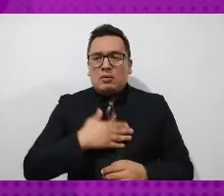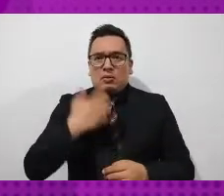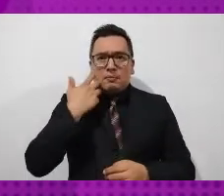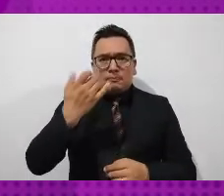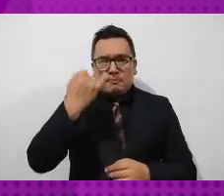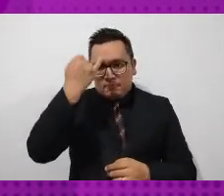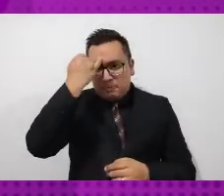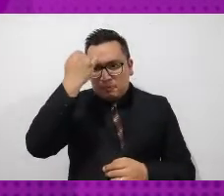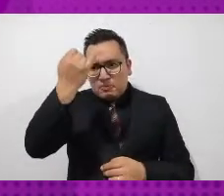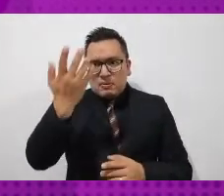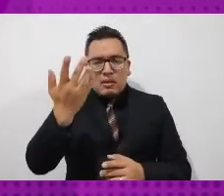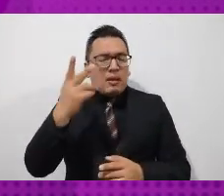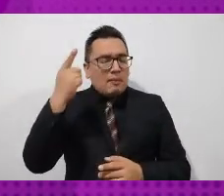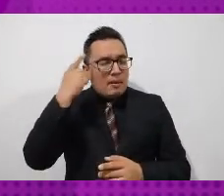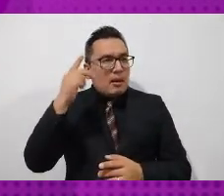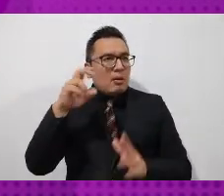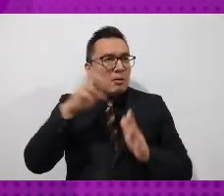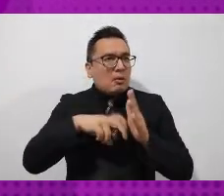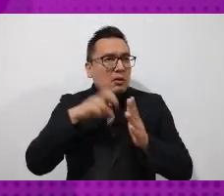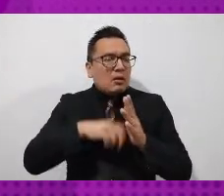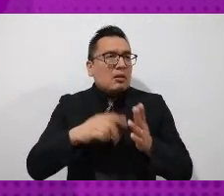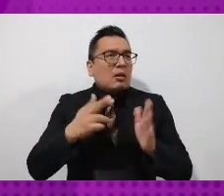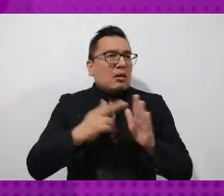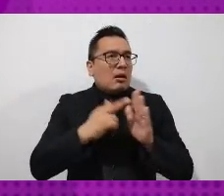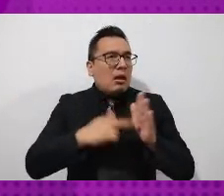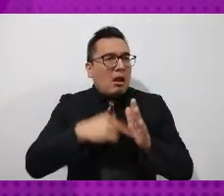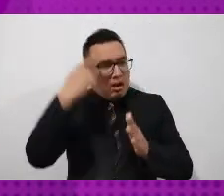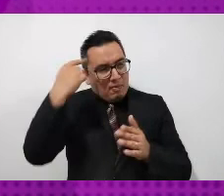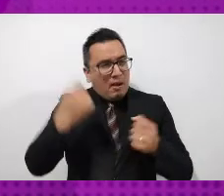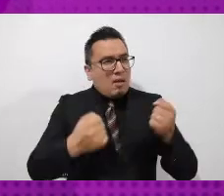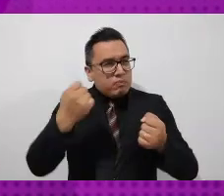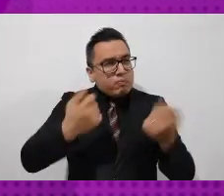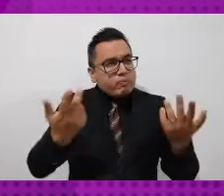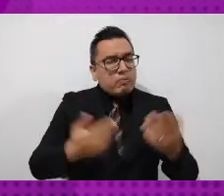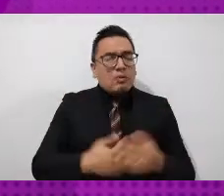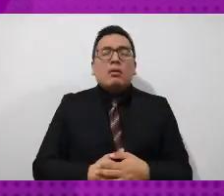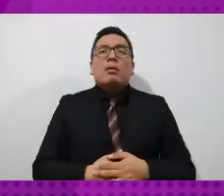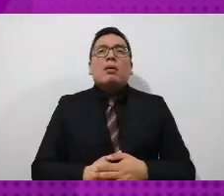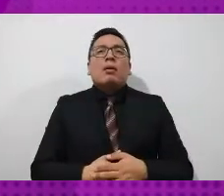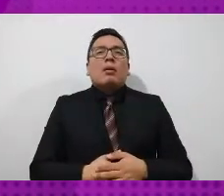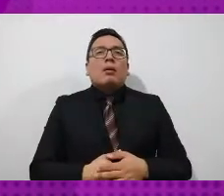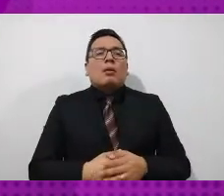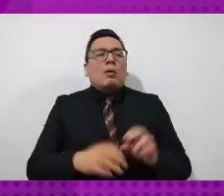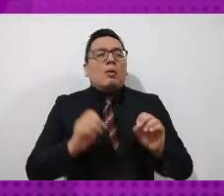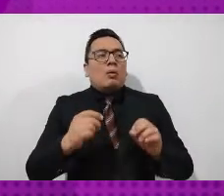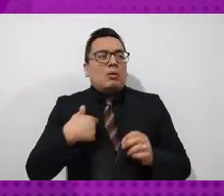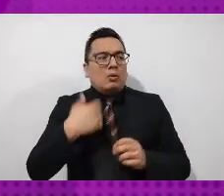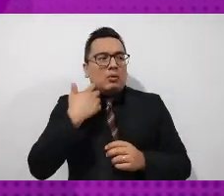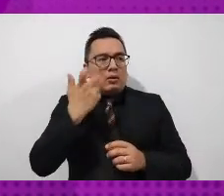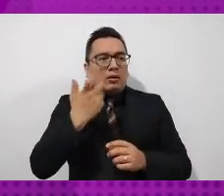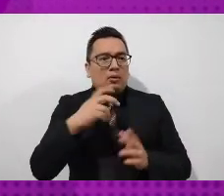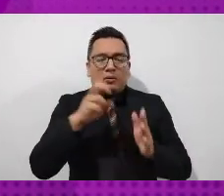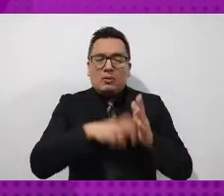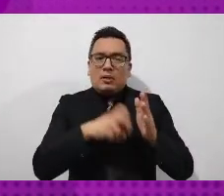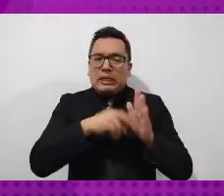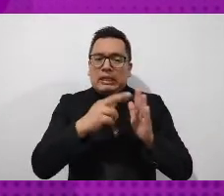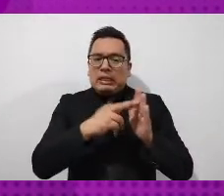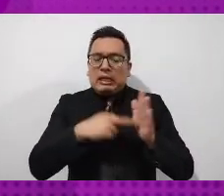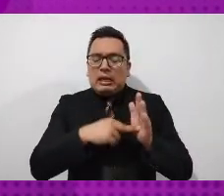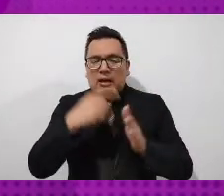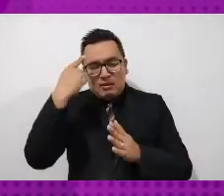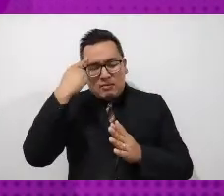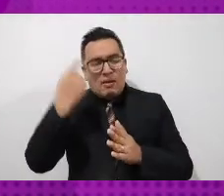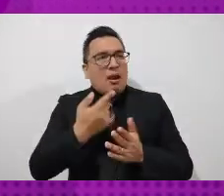proponer una reforma al reglamento de tránsito, yo quiero promoverte una reforma, por ejemplo, al Código de